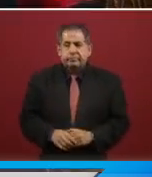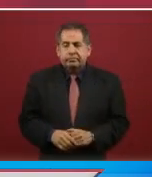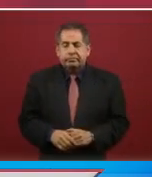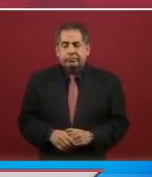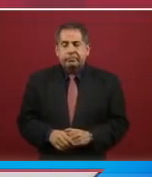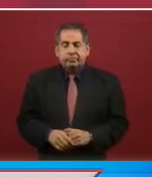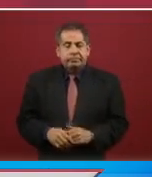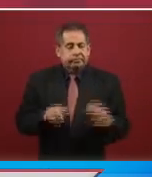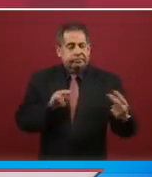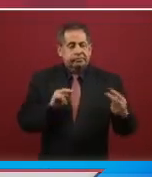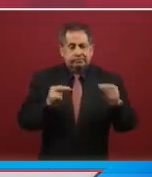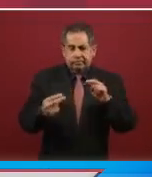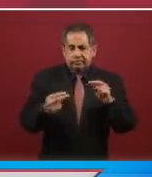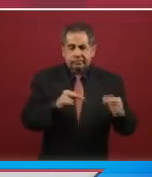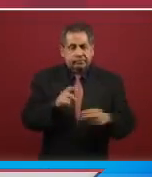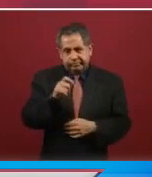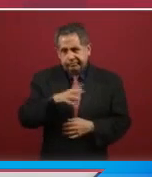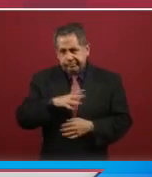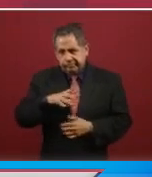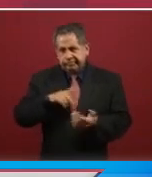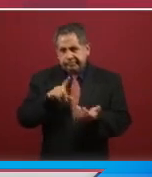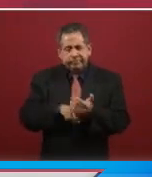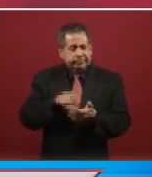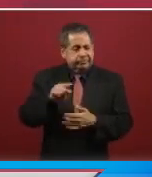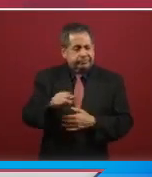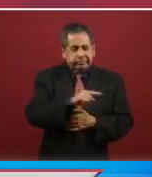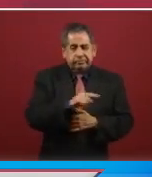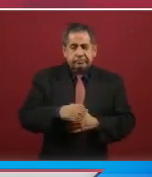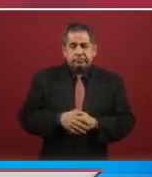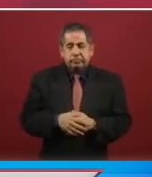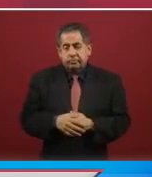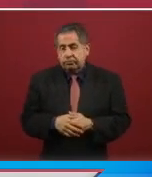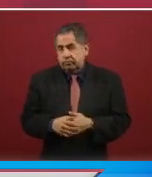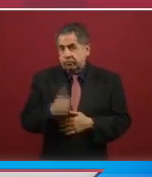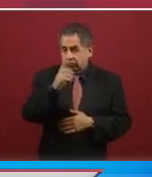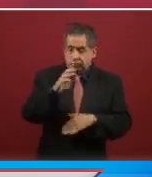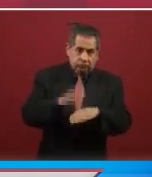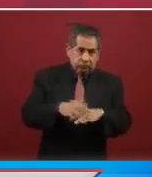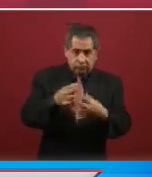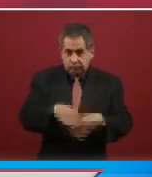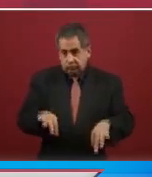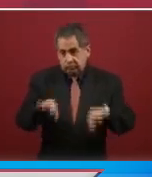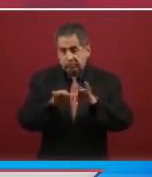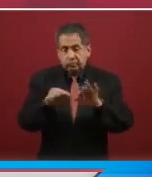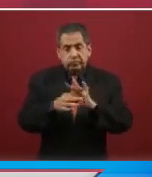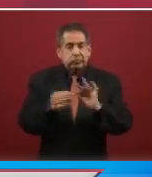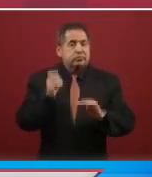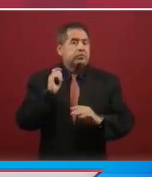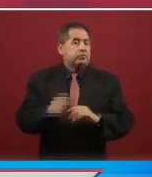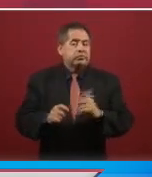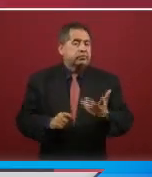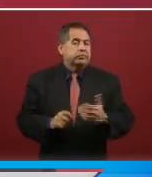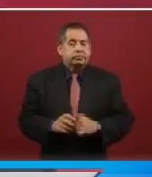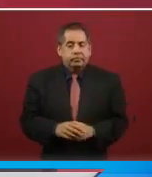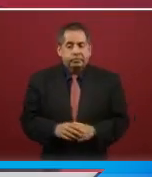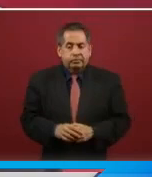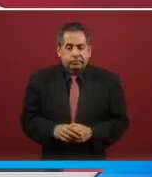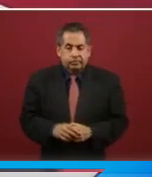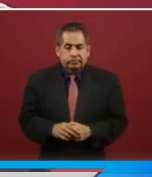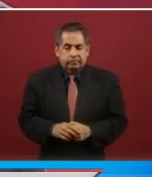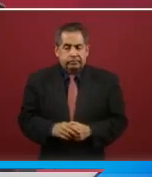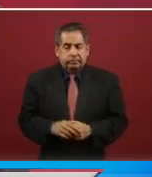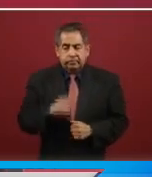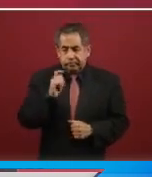Migración de corrupción y en general a todo el gobierno que estaba tomado por grupos criminales en servicio de una minoría rapaz. Para el combate a la corrupción